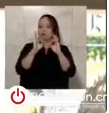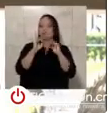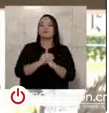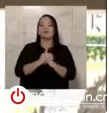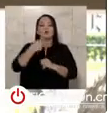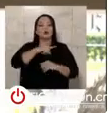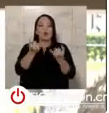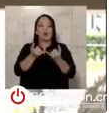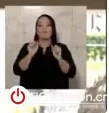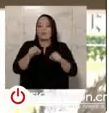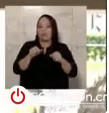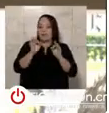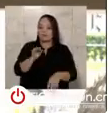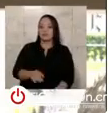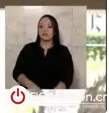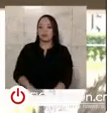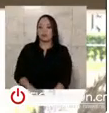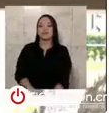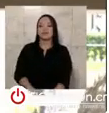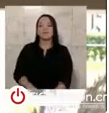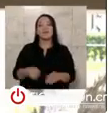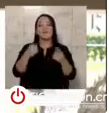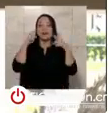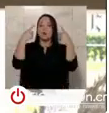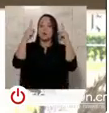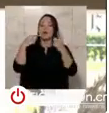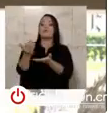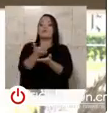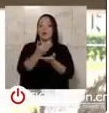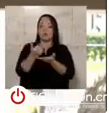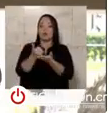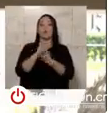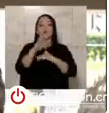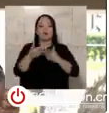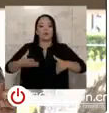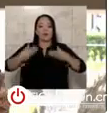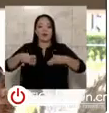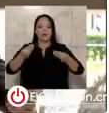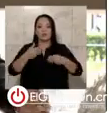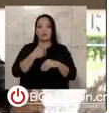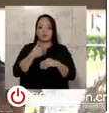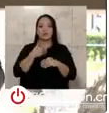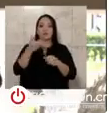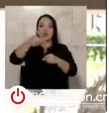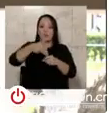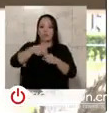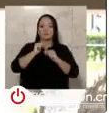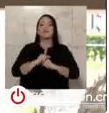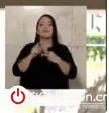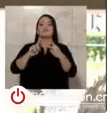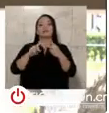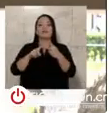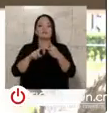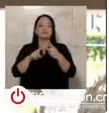tomar decisiones, en este caso, para poder recaudar los gastos que hemos tenido en combustible, recaudarlos